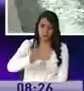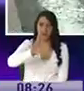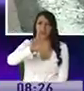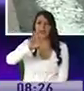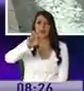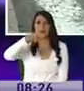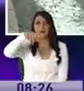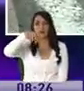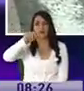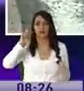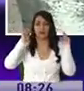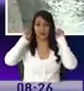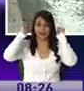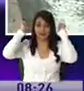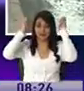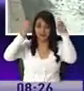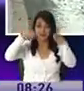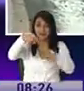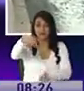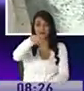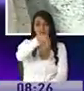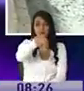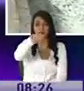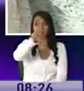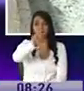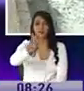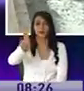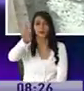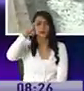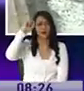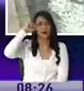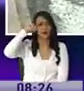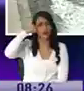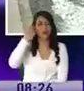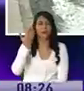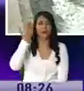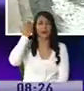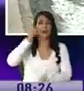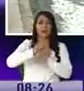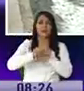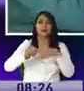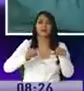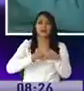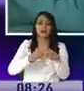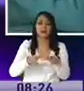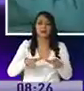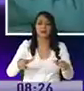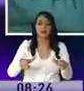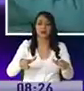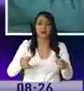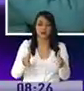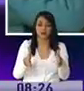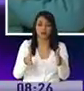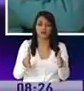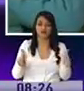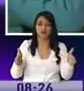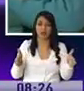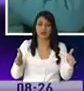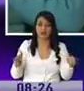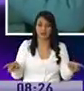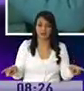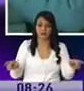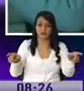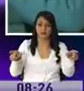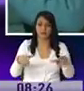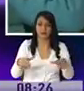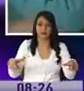las Naciones Unidas la administración me acuerdo del señor Barrera amplió la vía y los laterales para que la vía sea